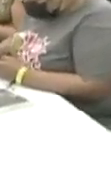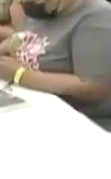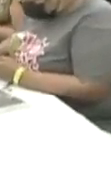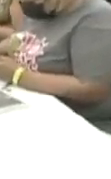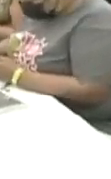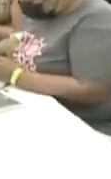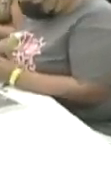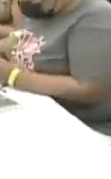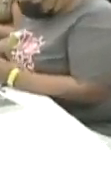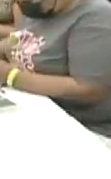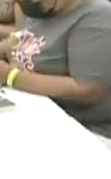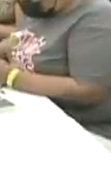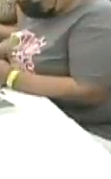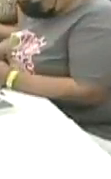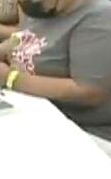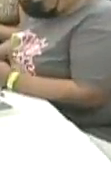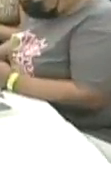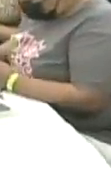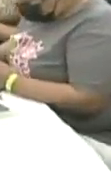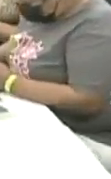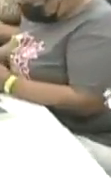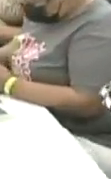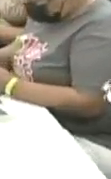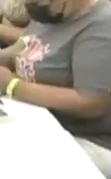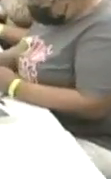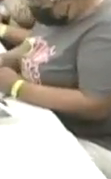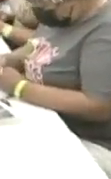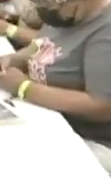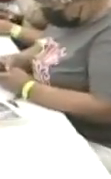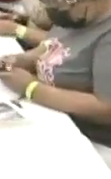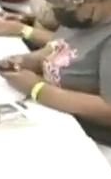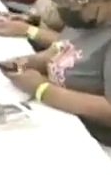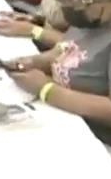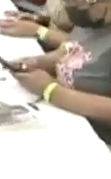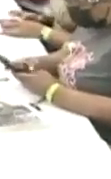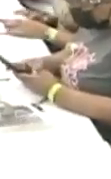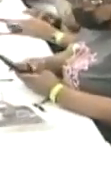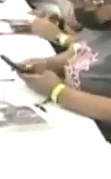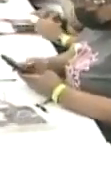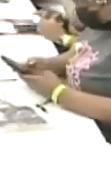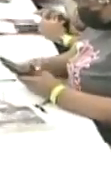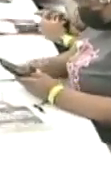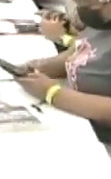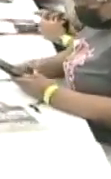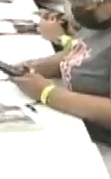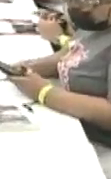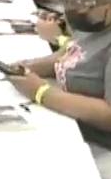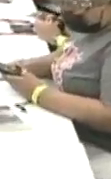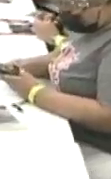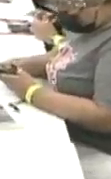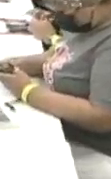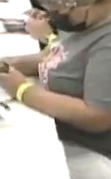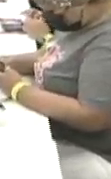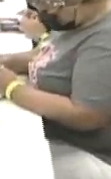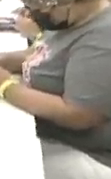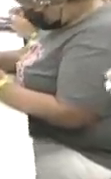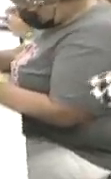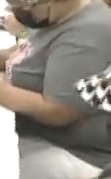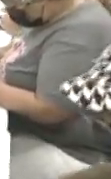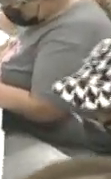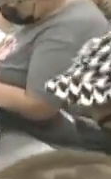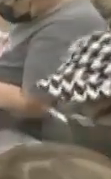3R.NEP, donde se busca profundizar el socialismo en lo territorial rumbo al 2030. El presidente Nicolás Maduro también encargó